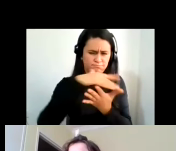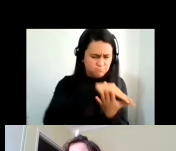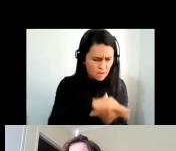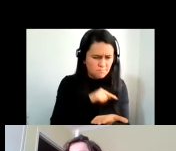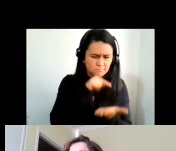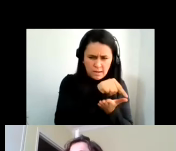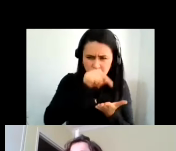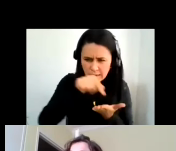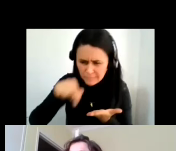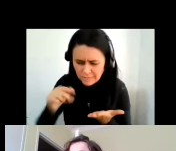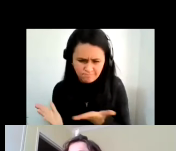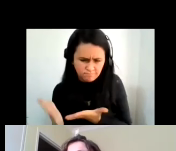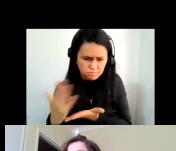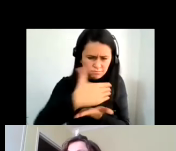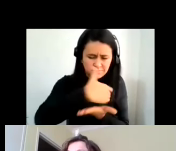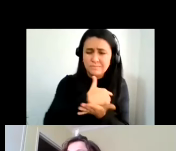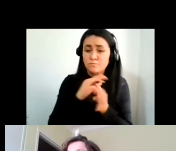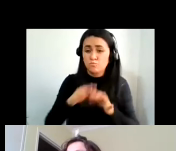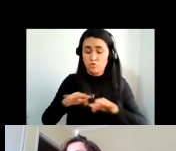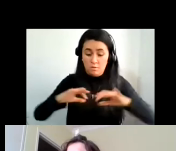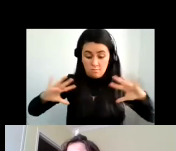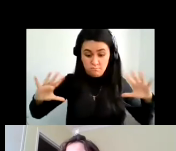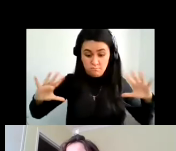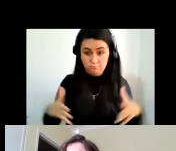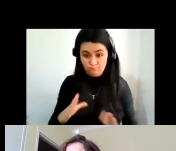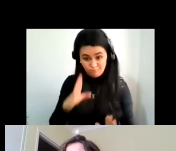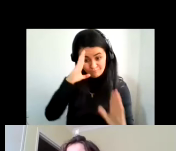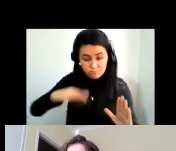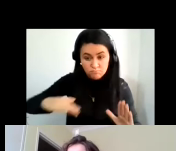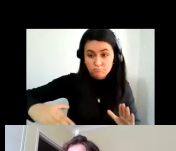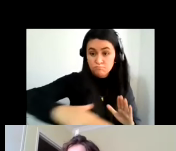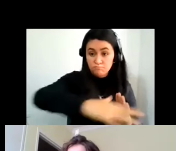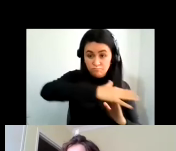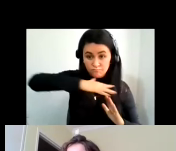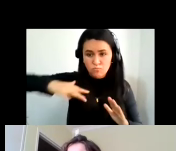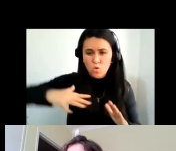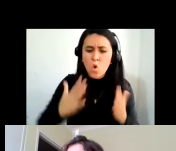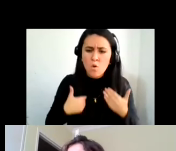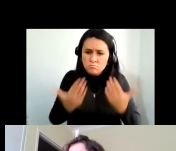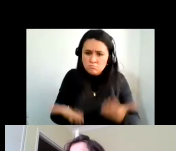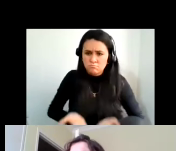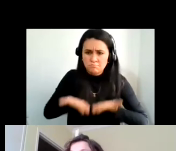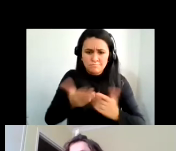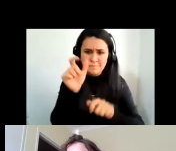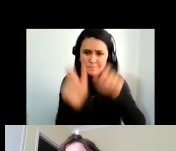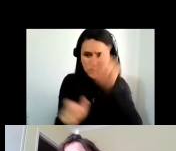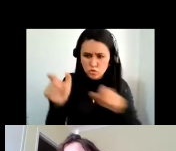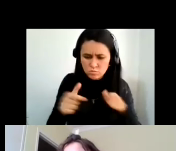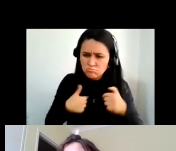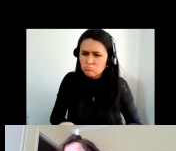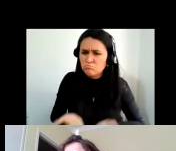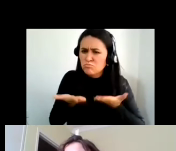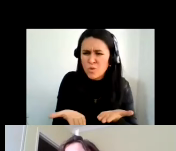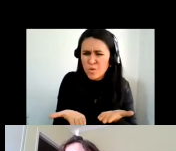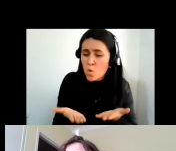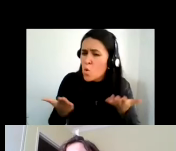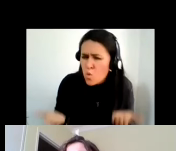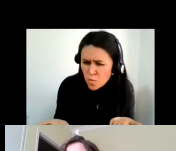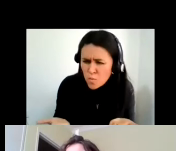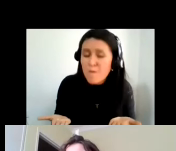se refiere a la cobertura proveído por los proveedores a los usuarios, y esto solo ocurre cuando los servicios